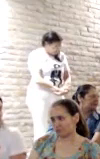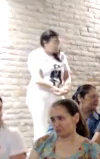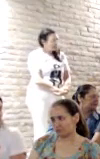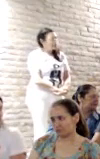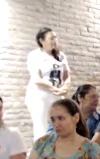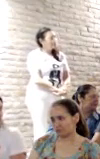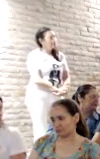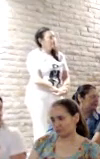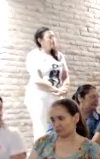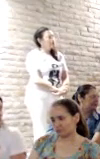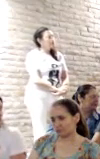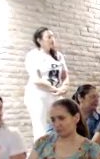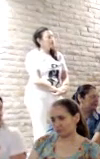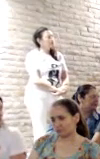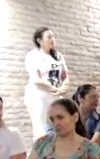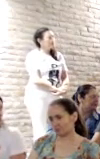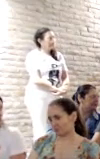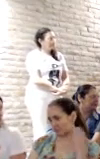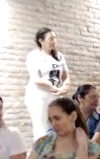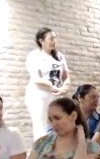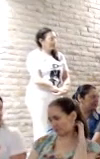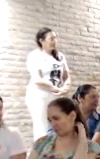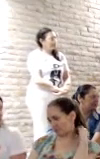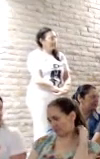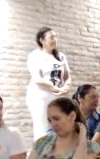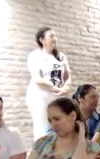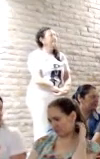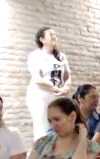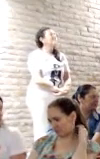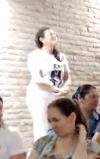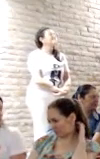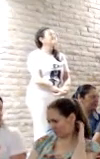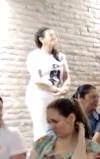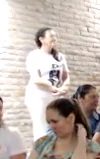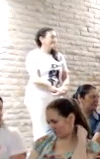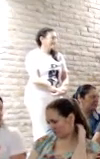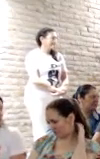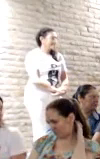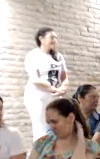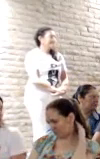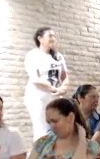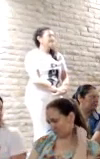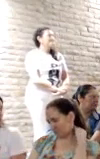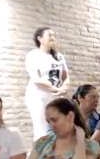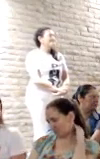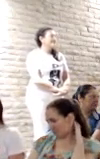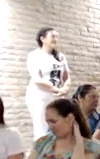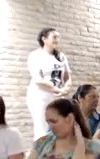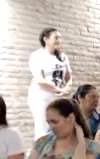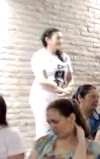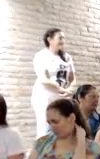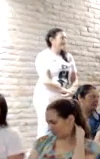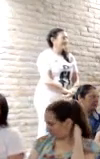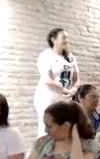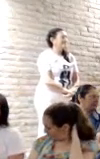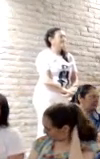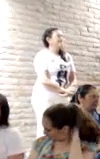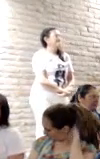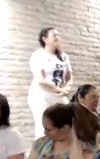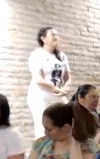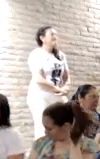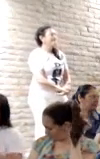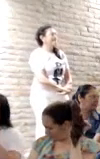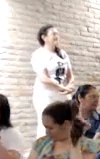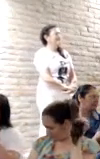dijo Dayana que la accesibilidad es nada más la rampa y la silla de rueda y con eso la deuda está saldada y todos nosotros